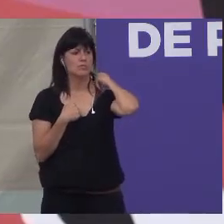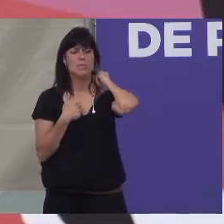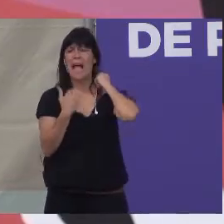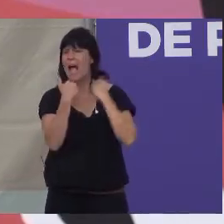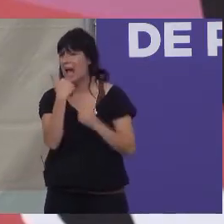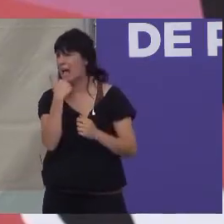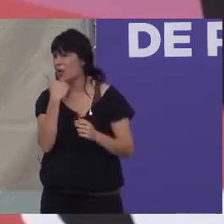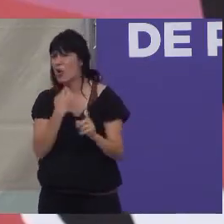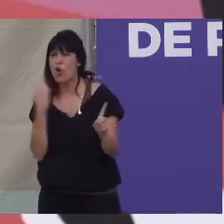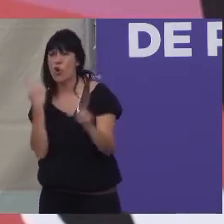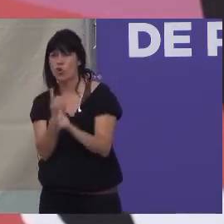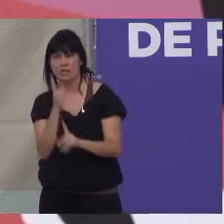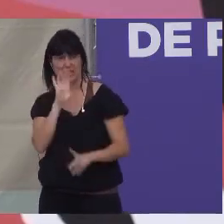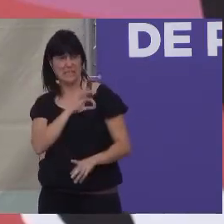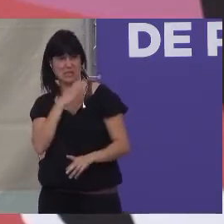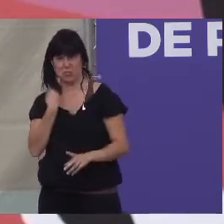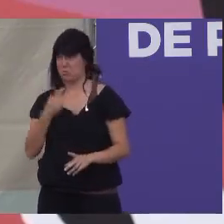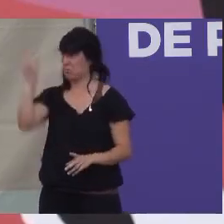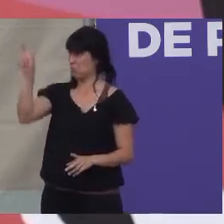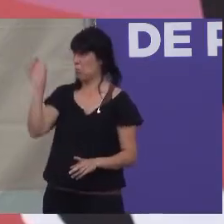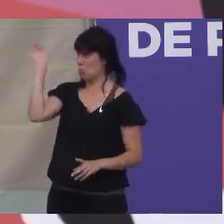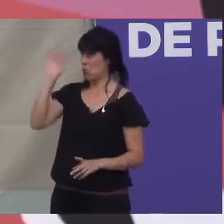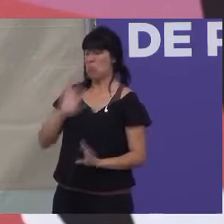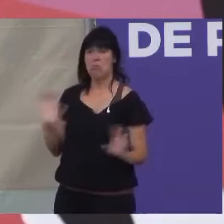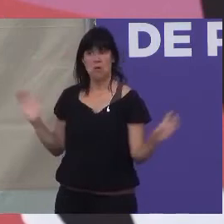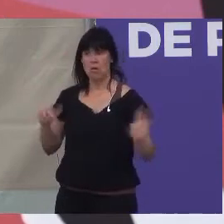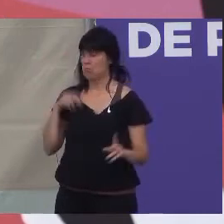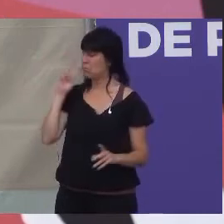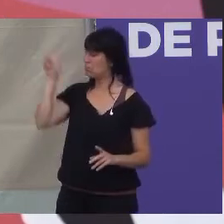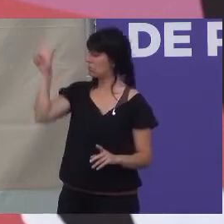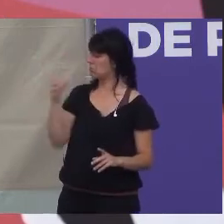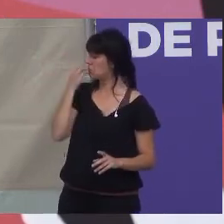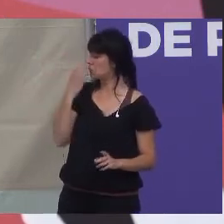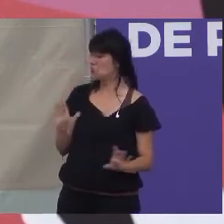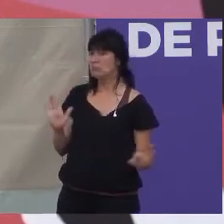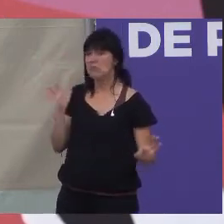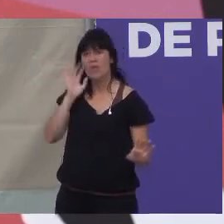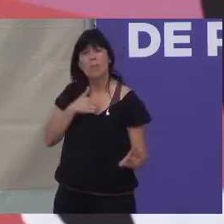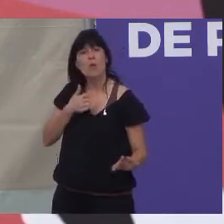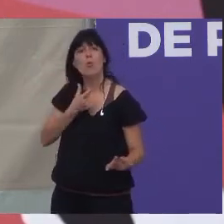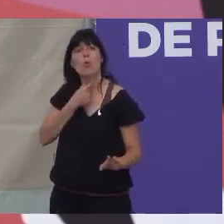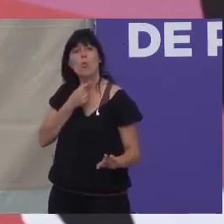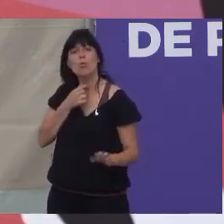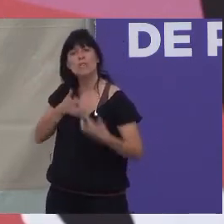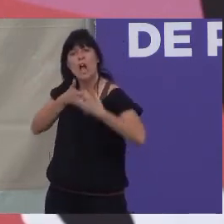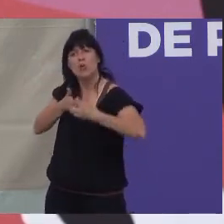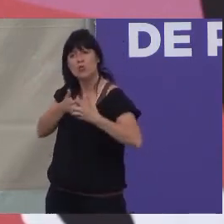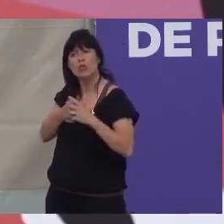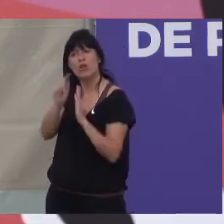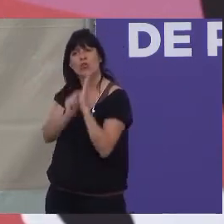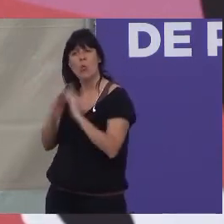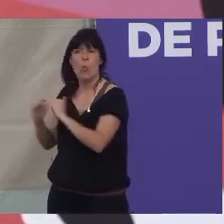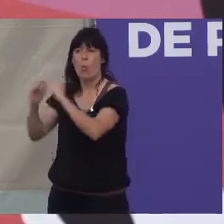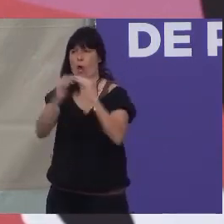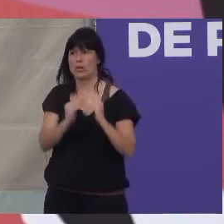no tengo nada en contra del señor Monedero, a mí me parece una persona estupenda, pero a mí me gusta luchar en igualdad de condiciones y creo que